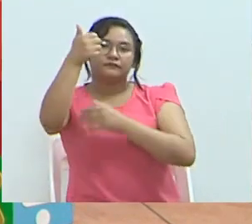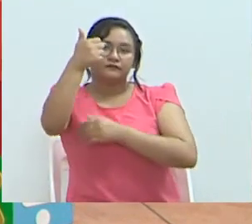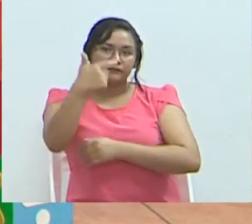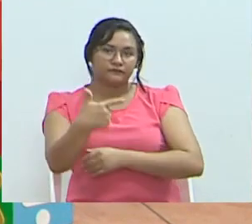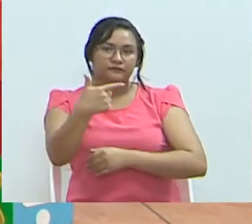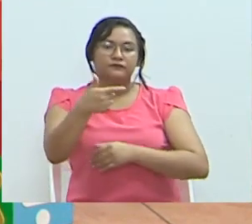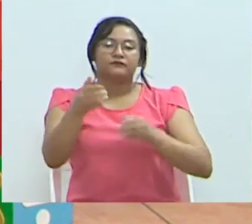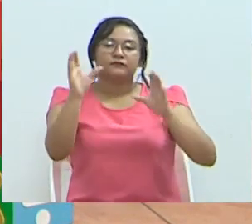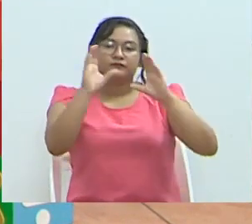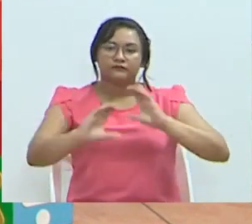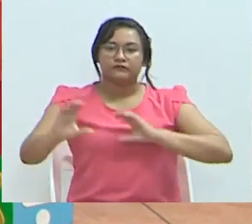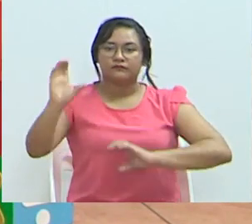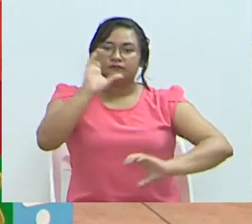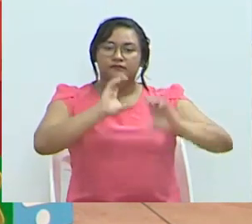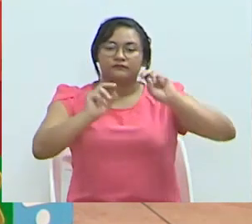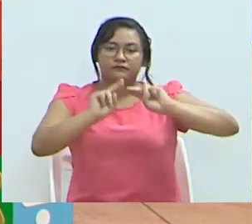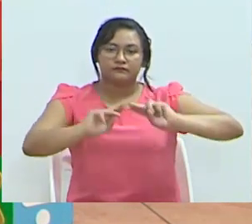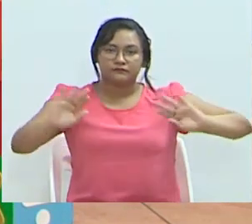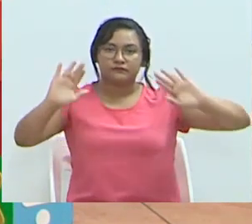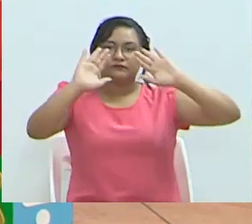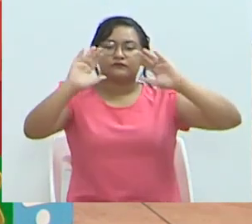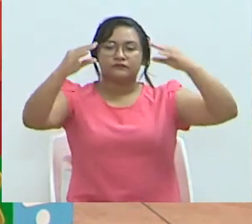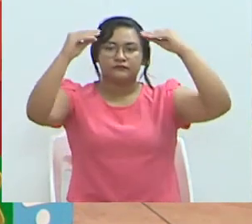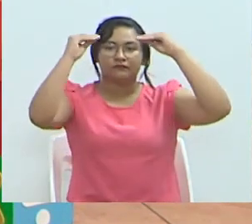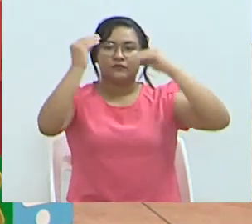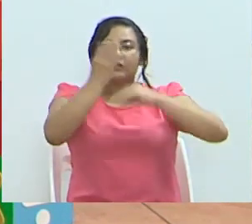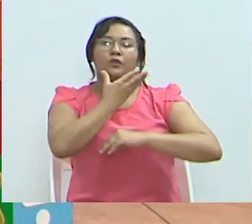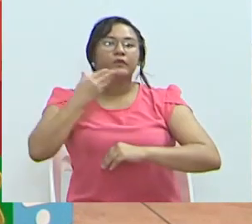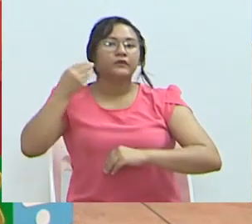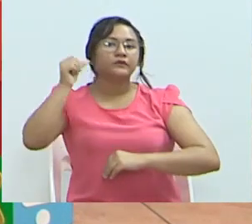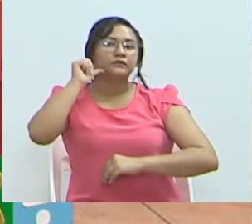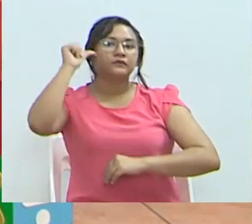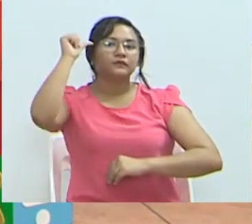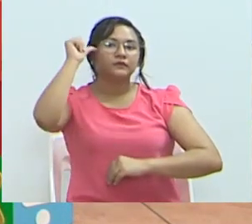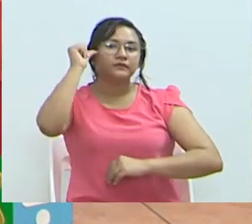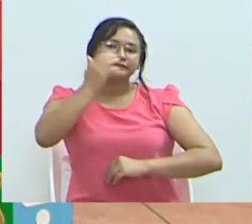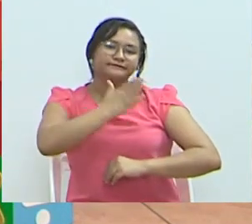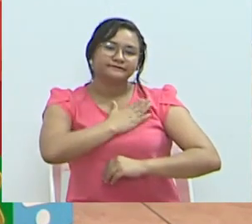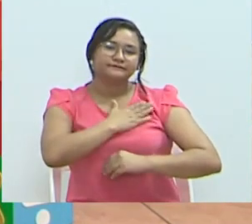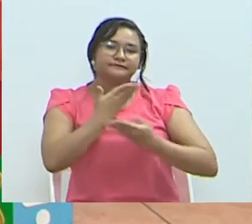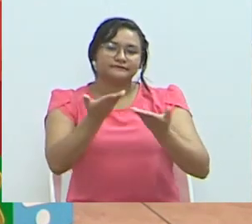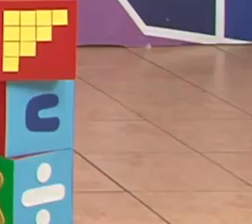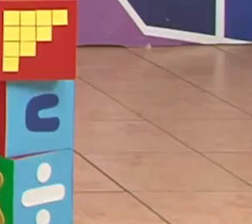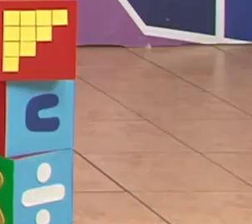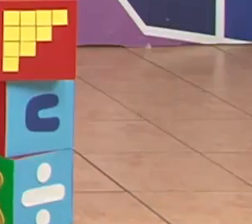Ciencias Naturales. Esto fue Educación de Jóvenes y Adultos, una educación que enamora.